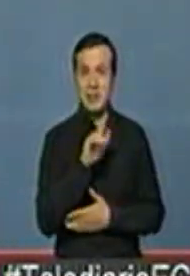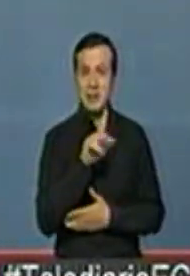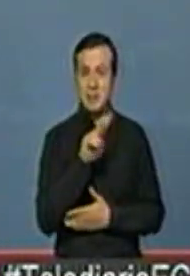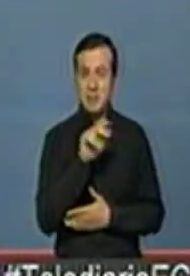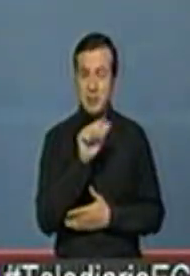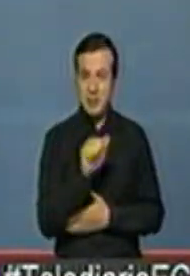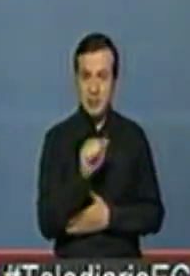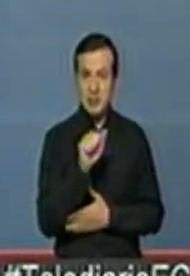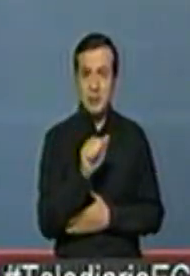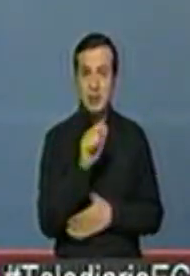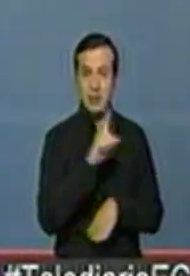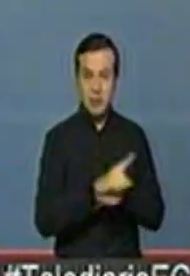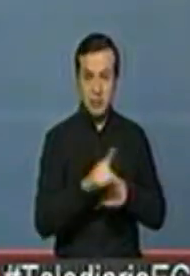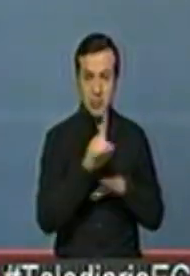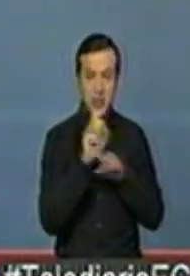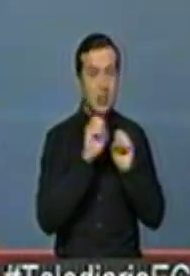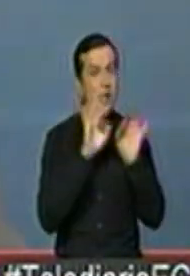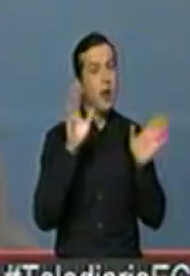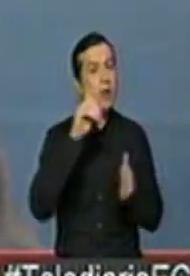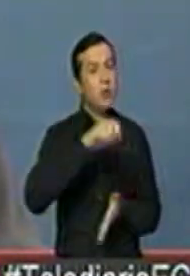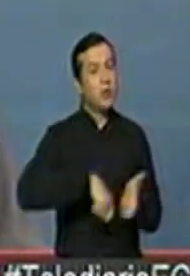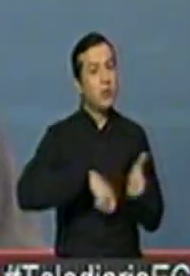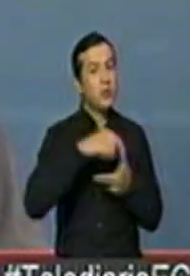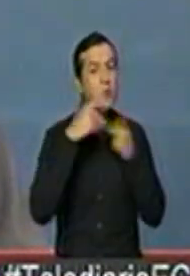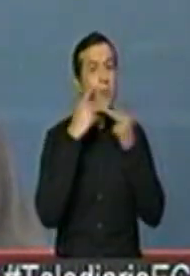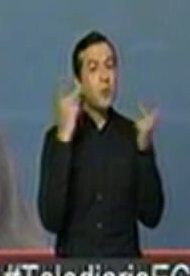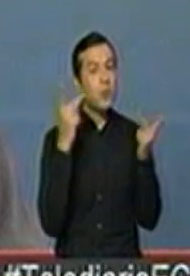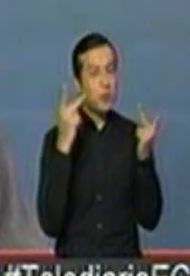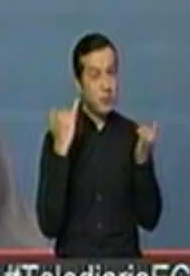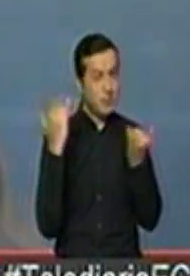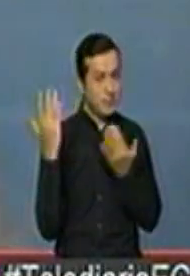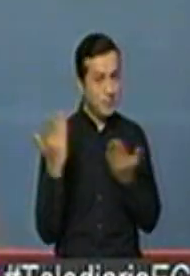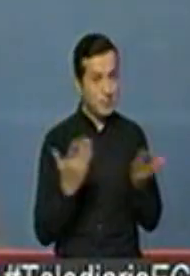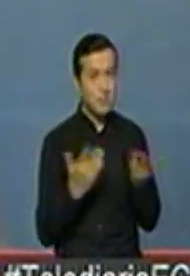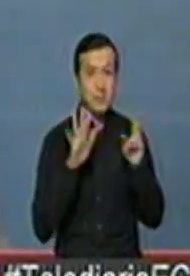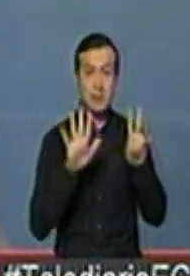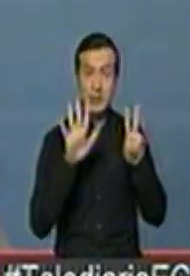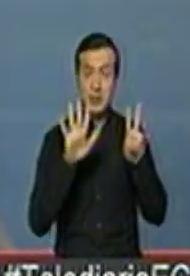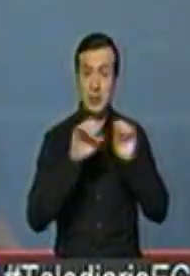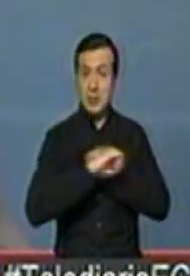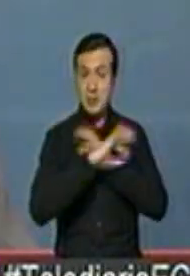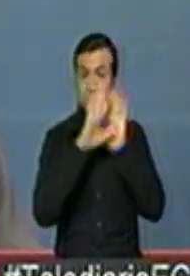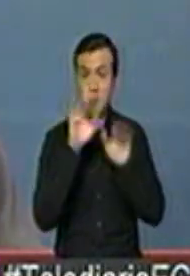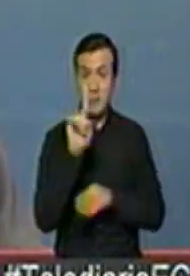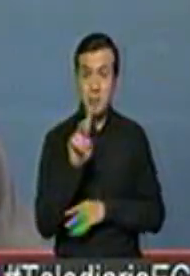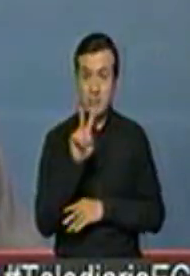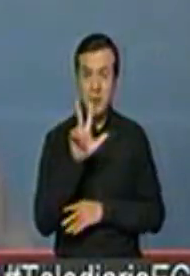general del Servicio Nacional de Contratación Pública, aquí en Primera Impresión. 7 de la mañana, 23 minutos, nueva pausa, ya volvemos.